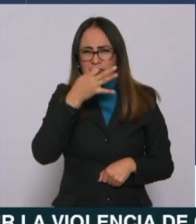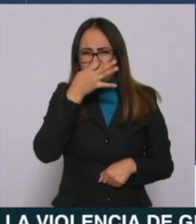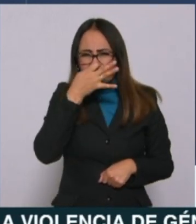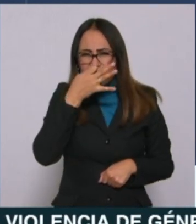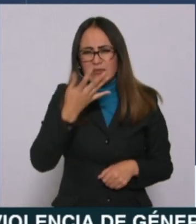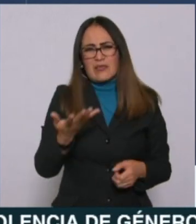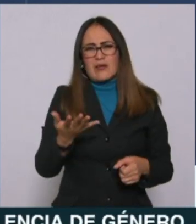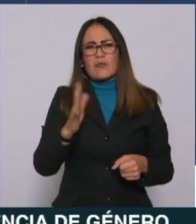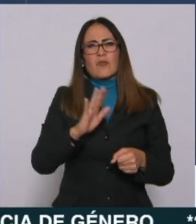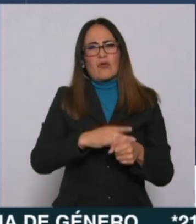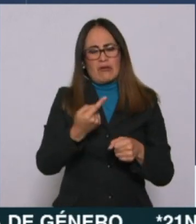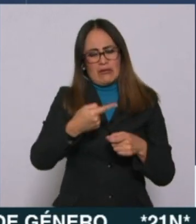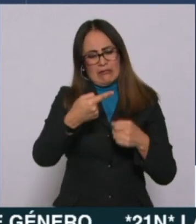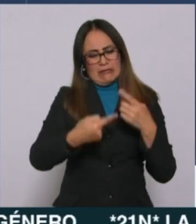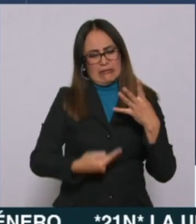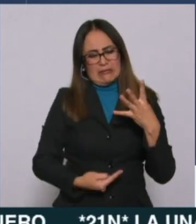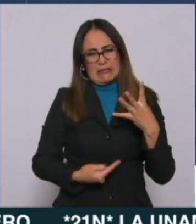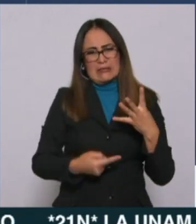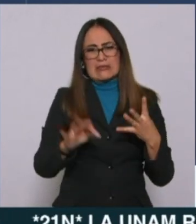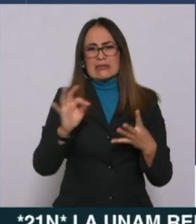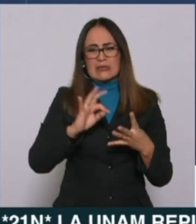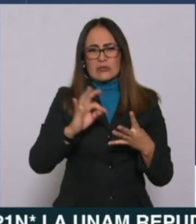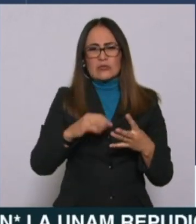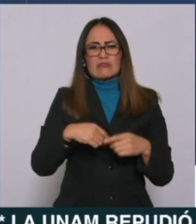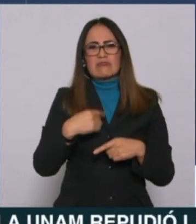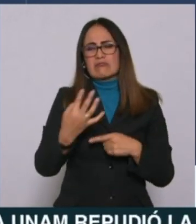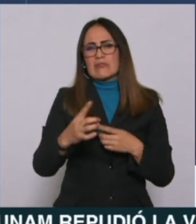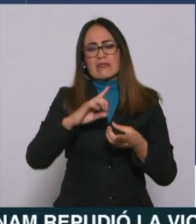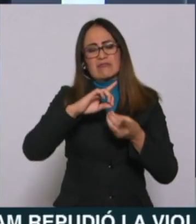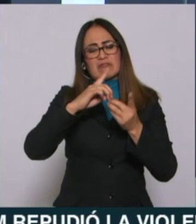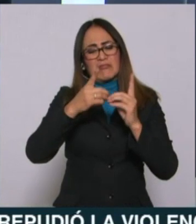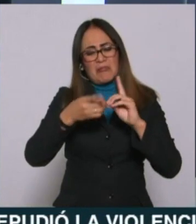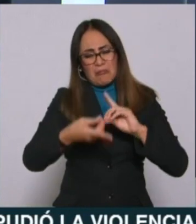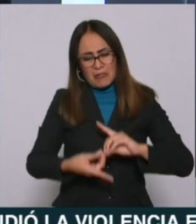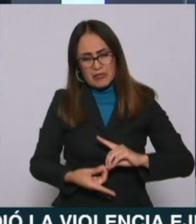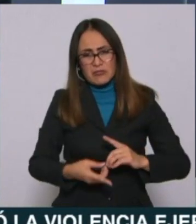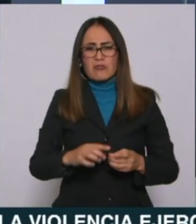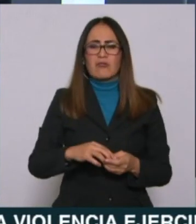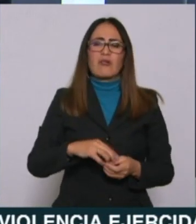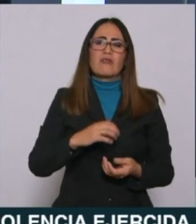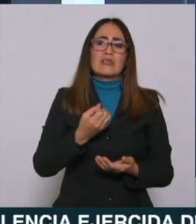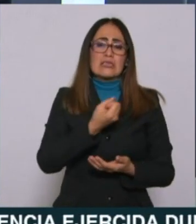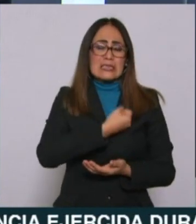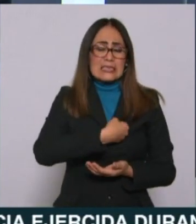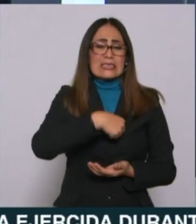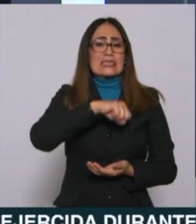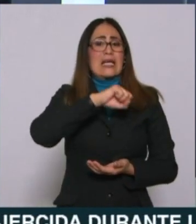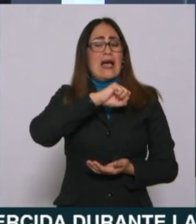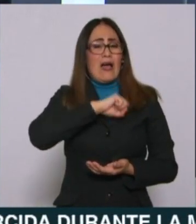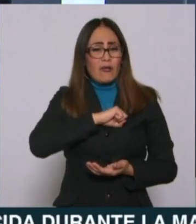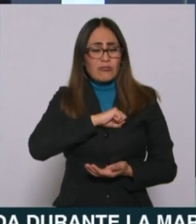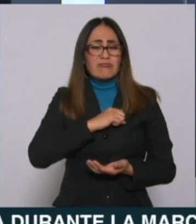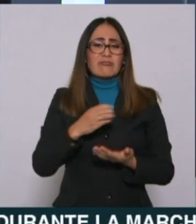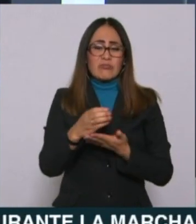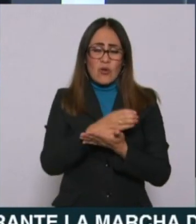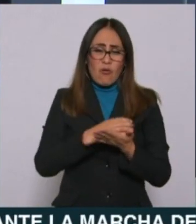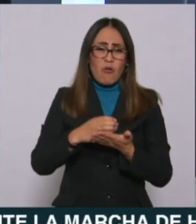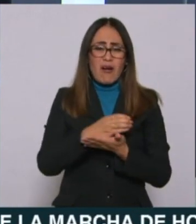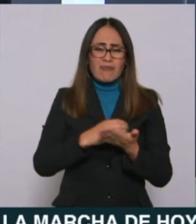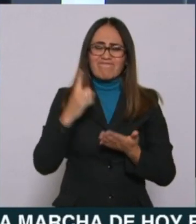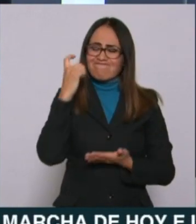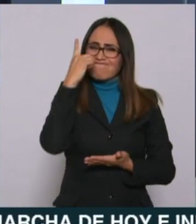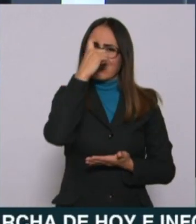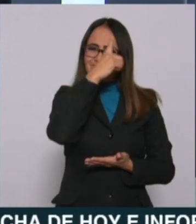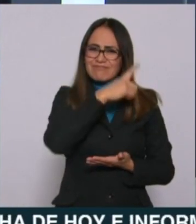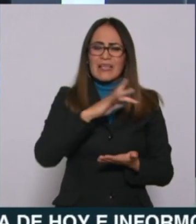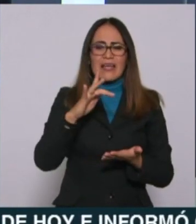por las complicaciones que le va a generar el círculo vicioso en el que va cayendo. La recuperación es más complicada, doctor. Pues muchísimas gracias por venir